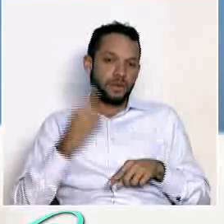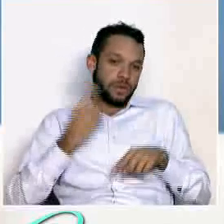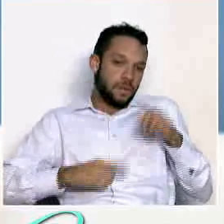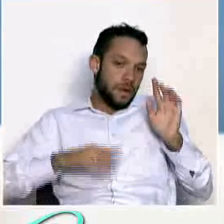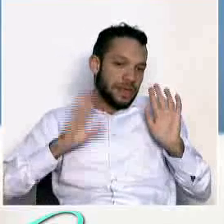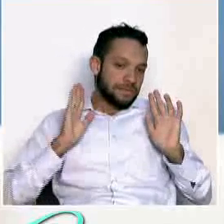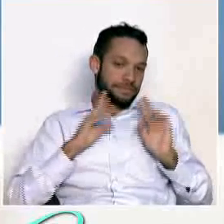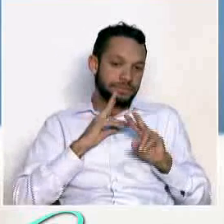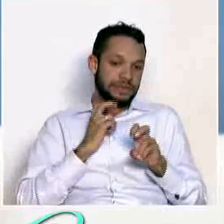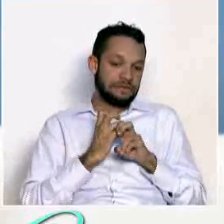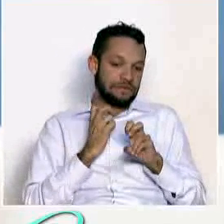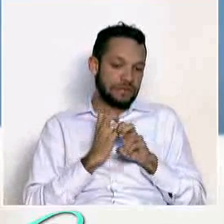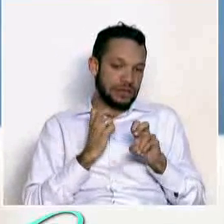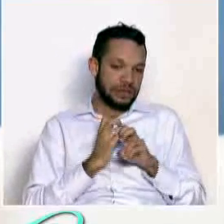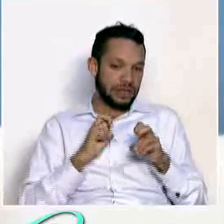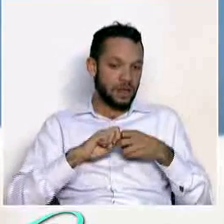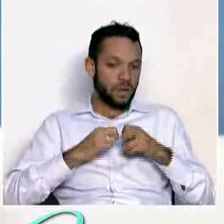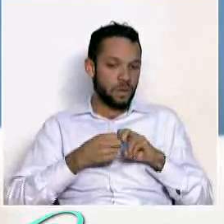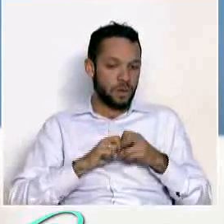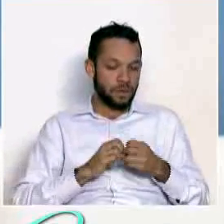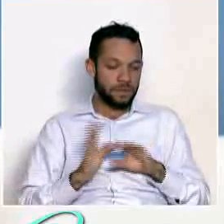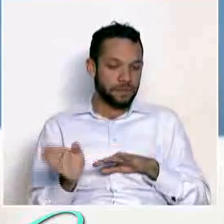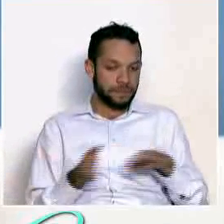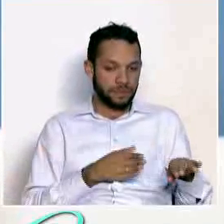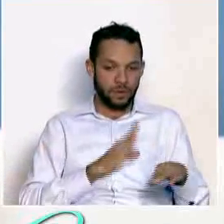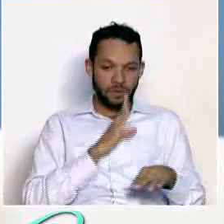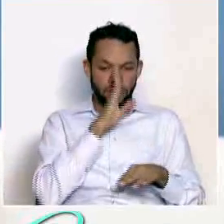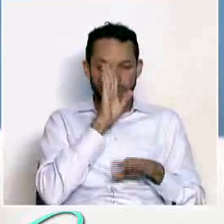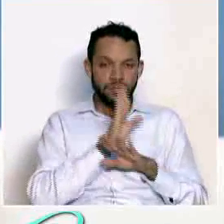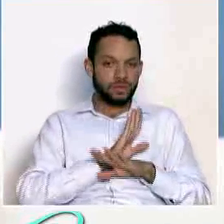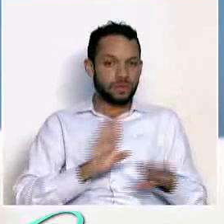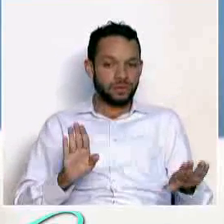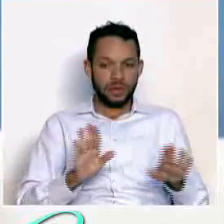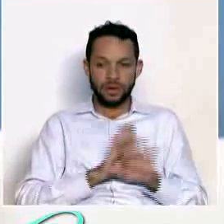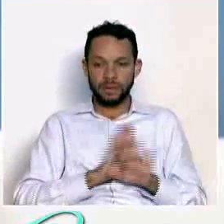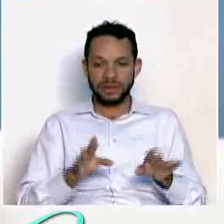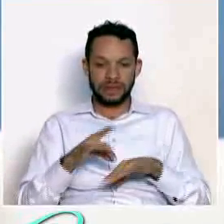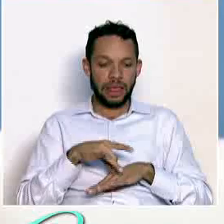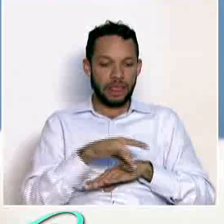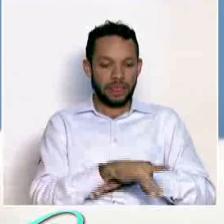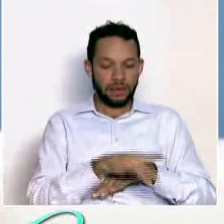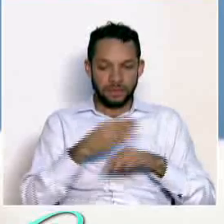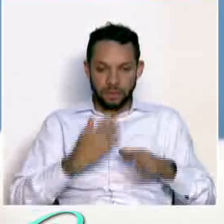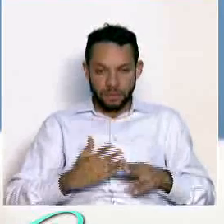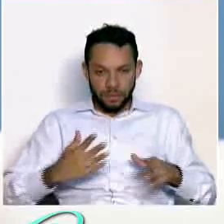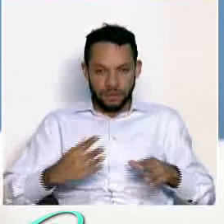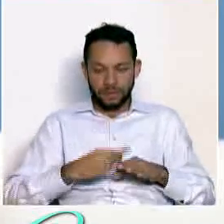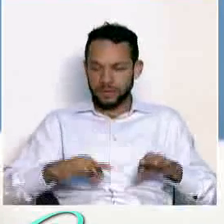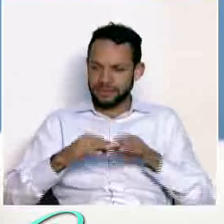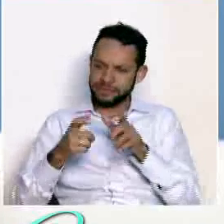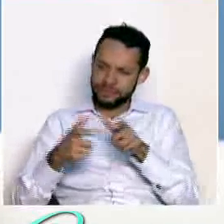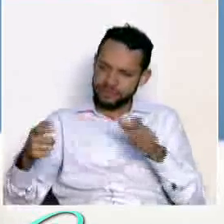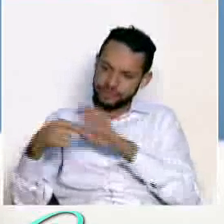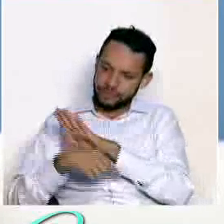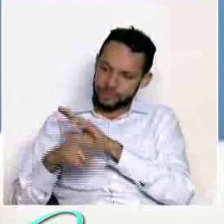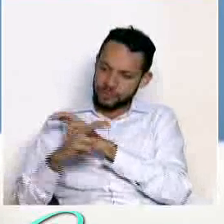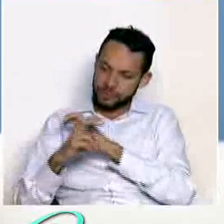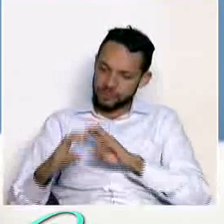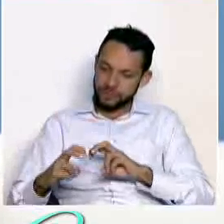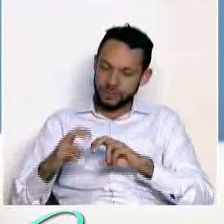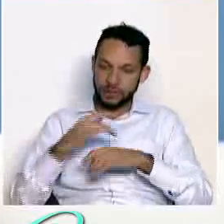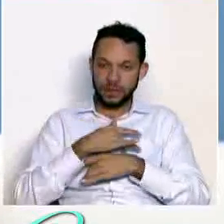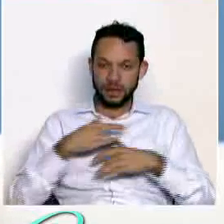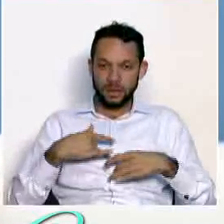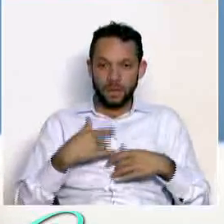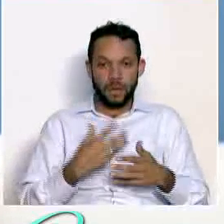usted no tiene tratamiento, acostúmbrese a lo que tiene, cuando la medicina es tan amplia. Y lo otro que siempre nos caracteriza